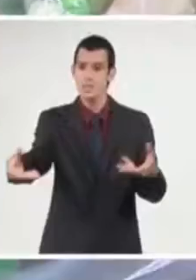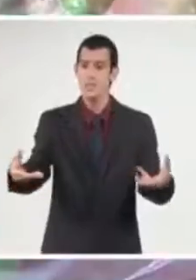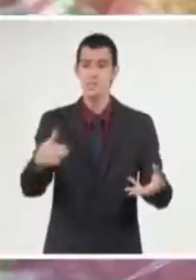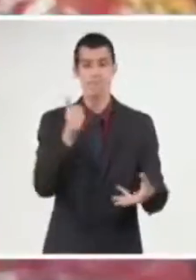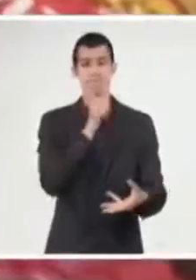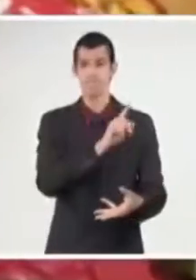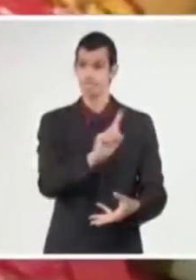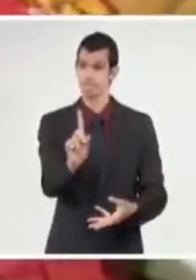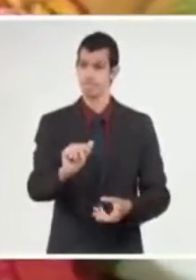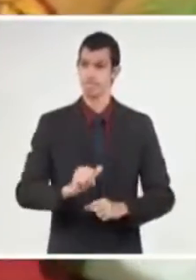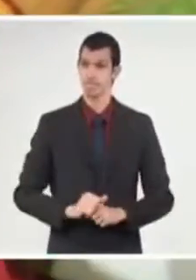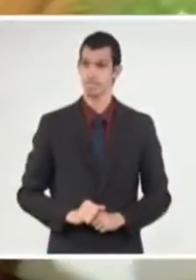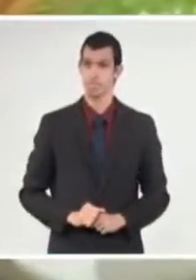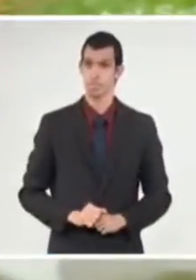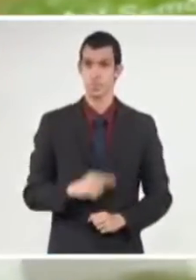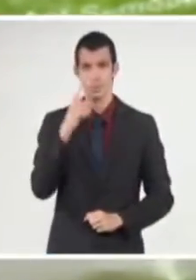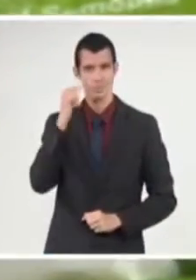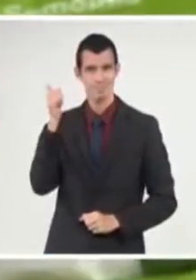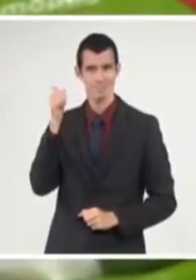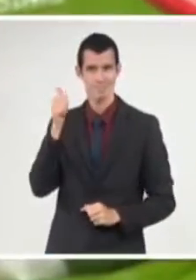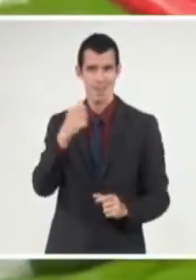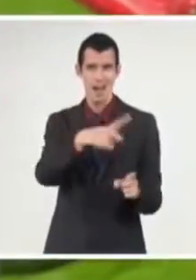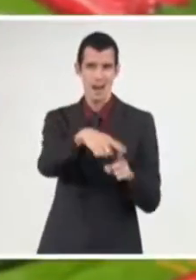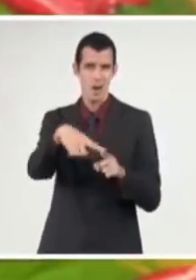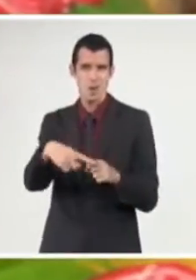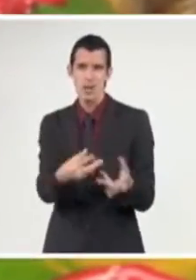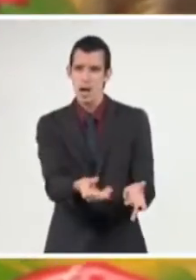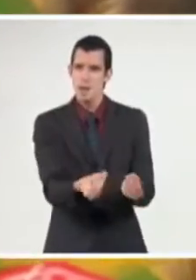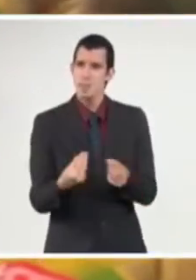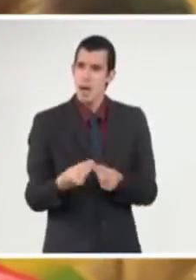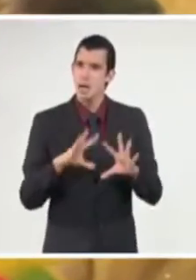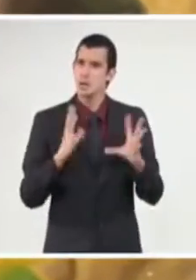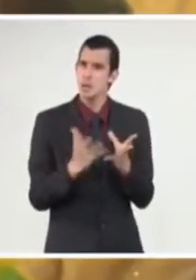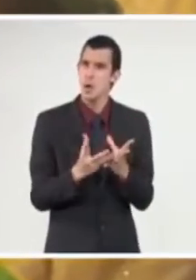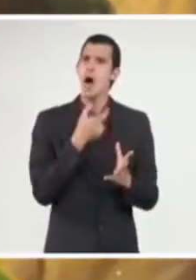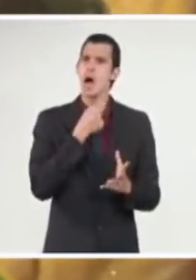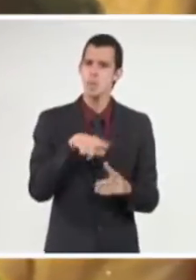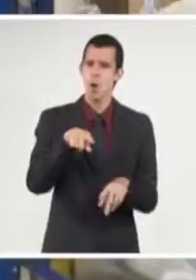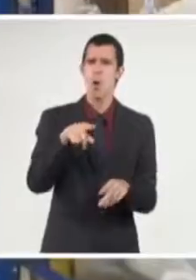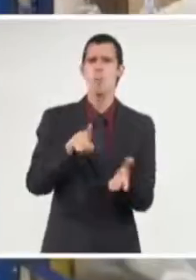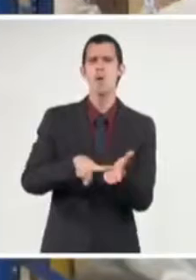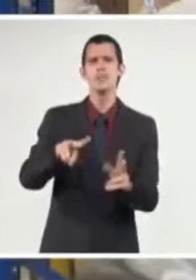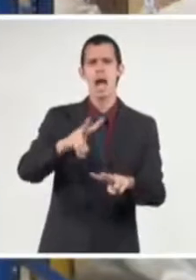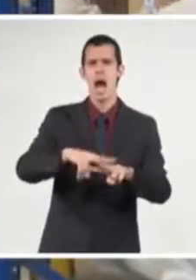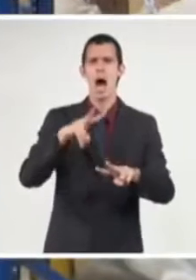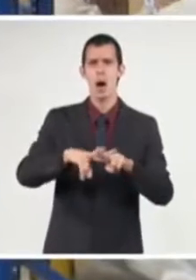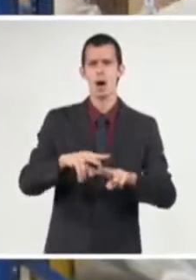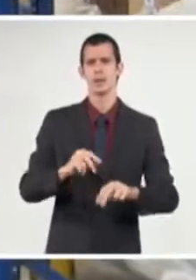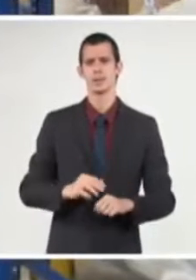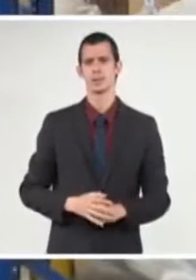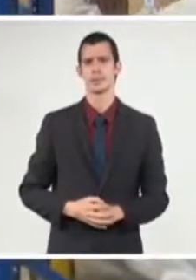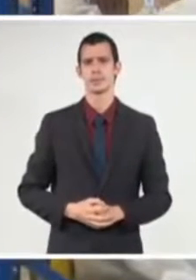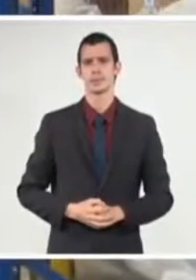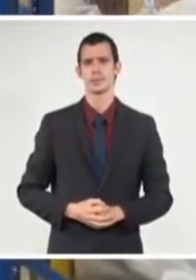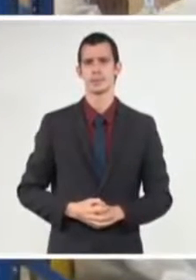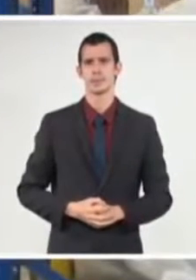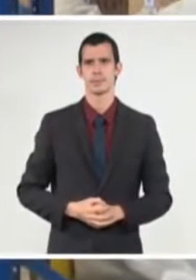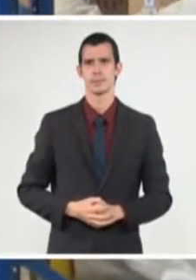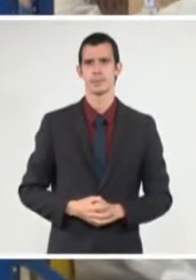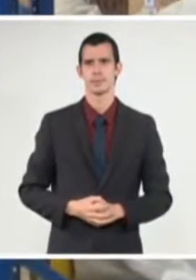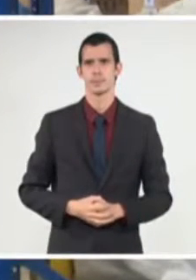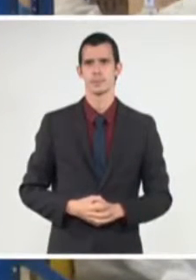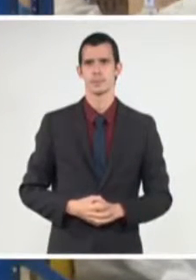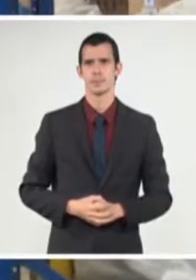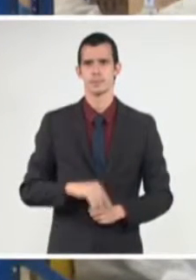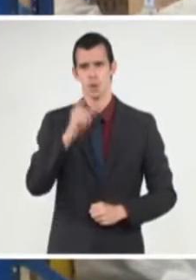de la distribución de los módulos alimenticios de donación en la provincia de La Habana. Ya estamos en estos momentos alrededor